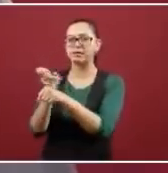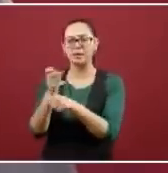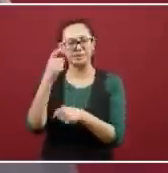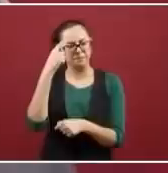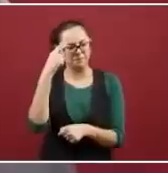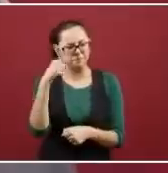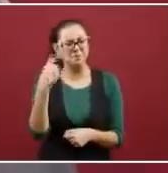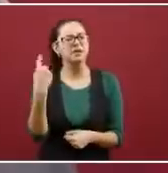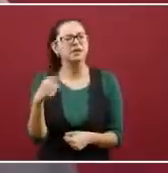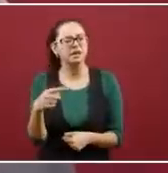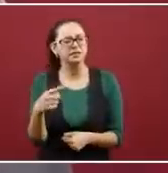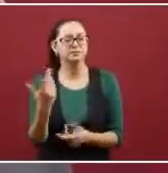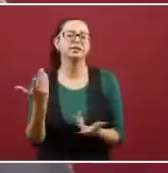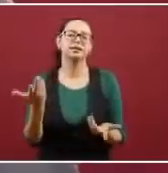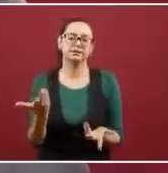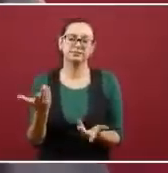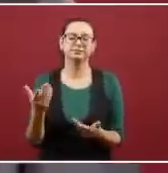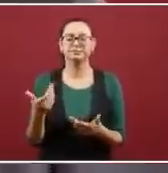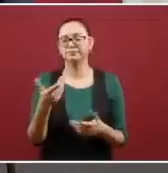ofrecer